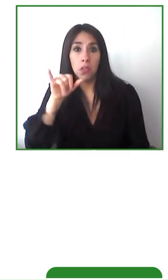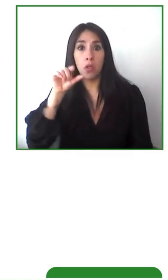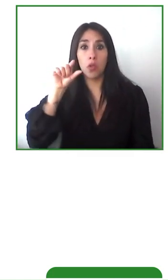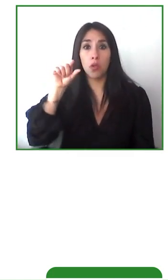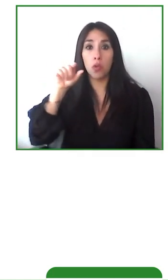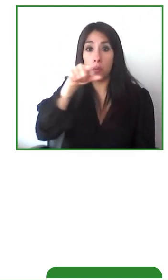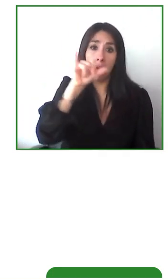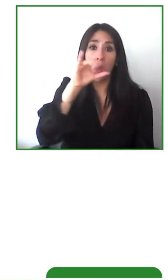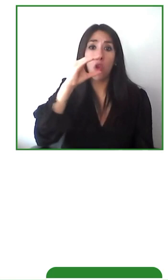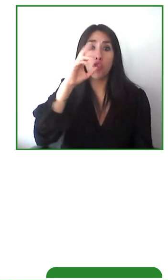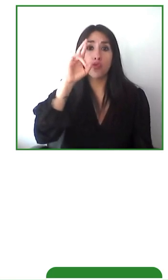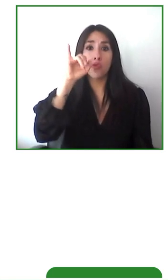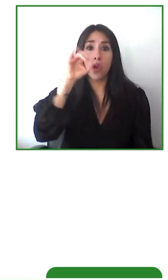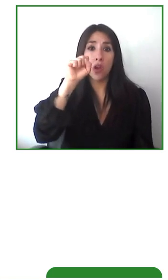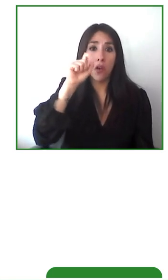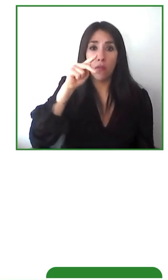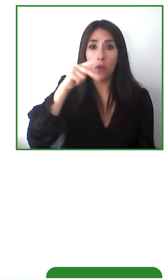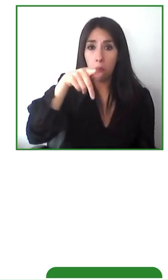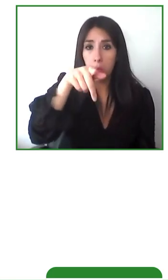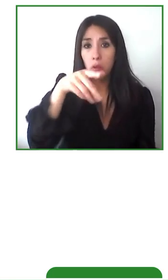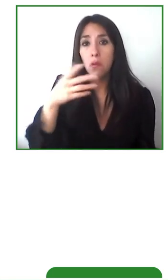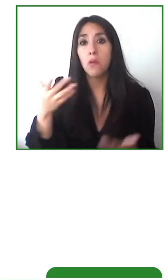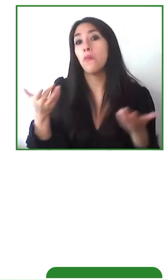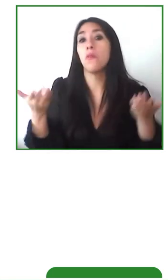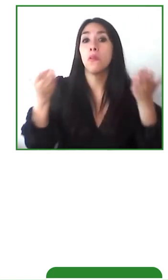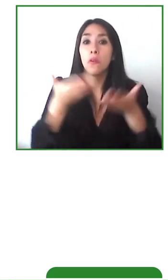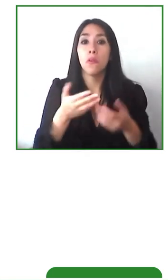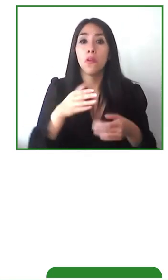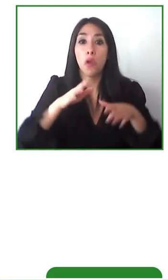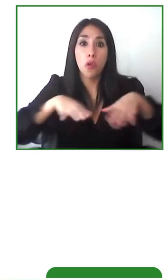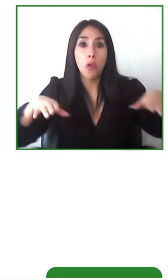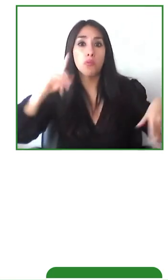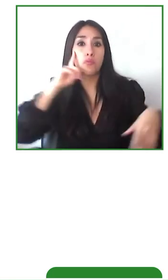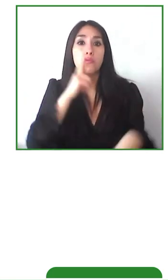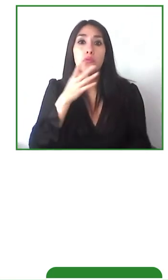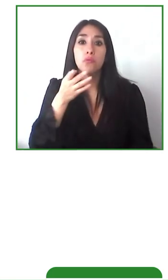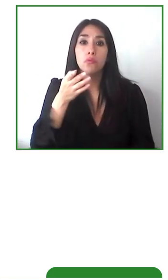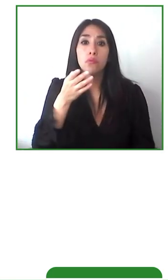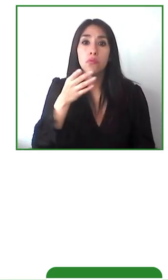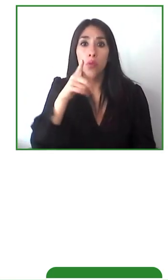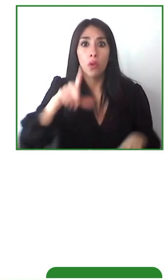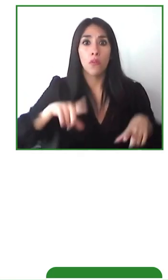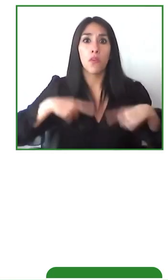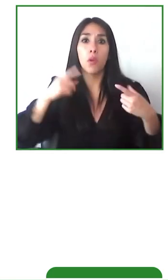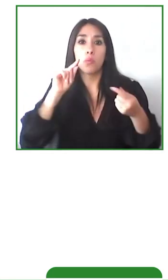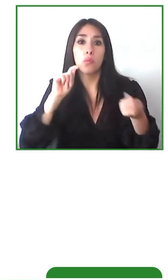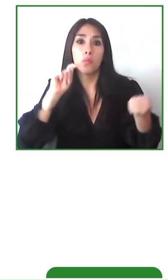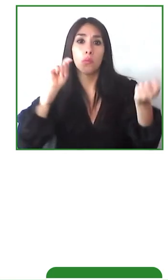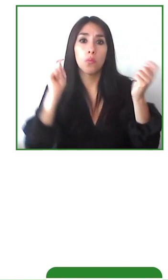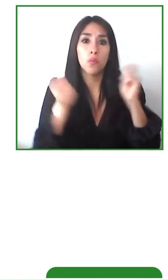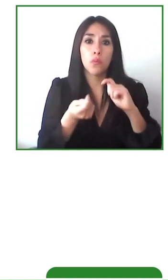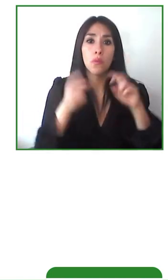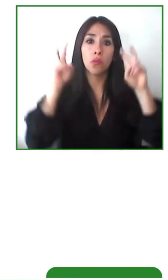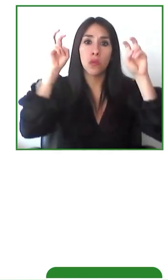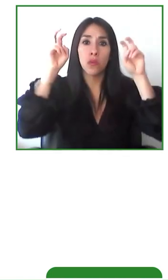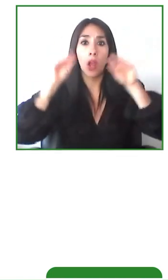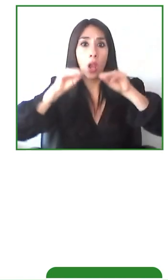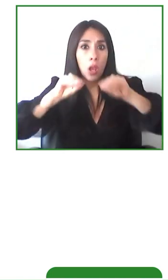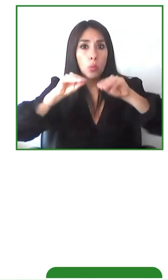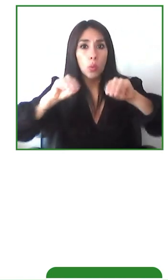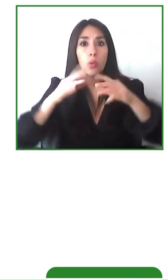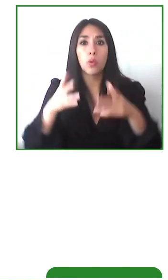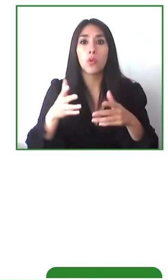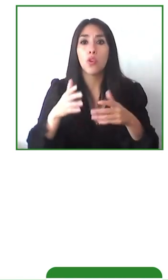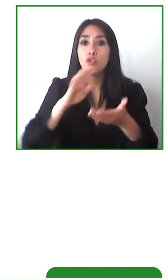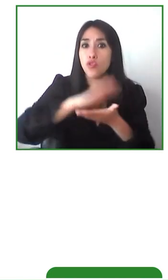la educación y poder cambiar las vidas. Entonces, yo creo que lo que nos empuja es el a todos,